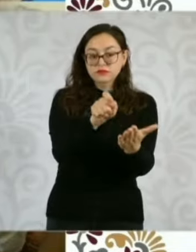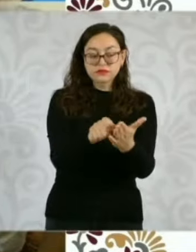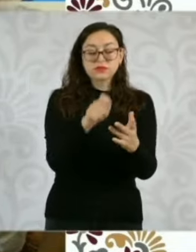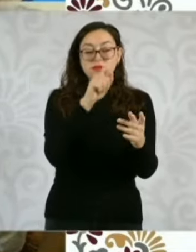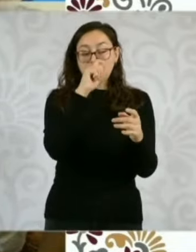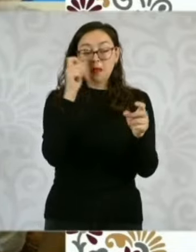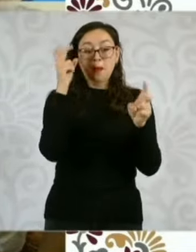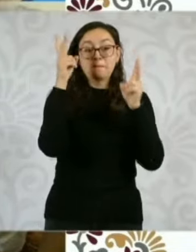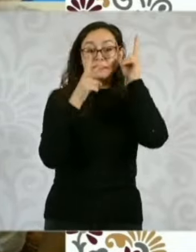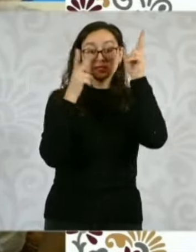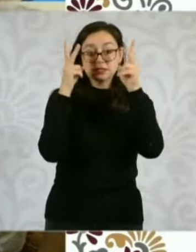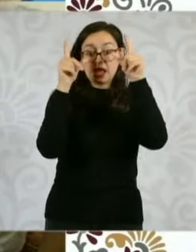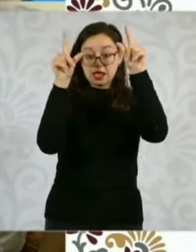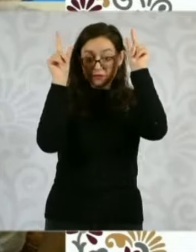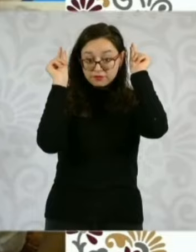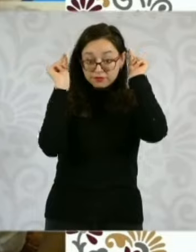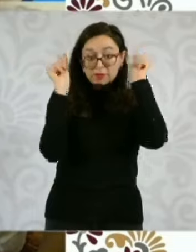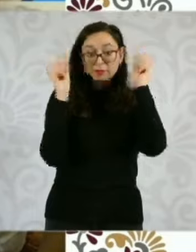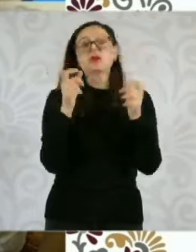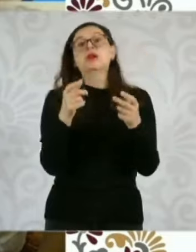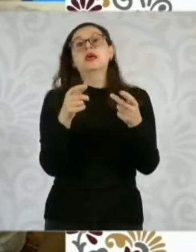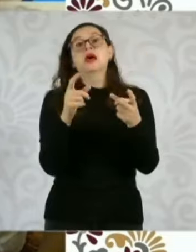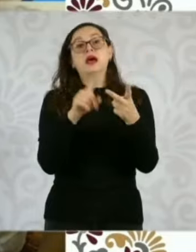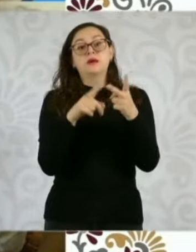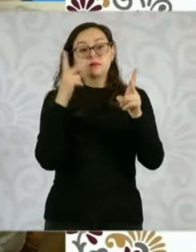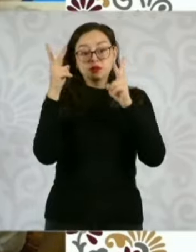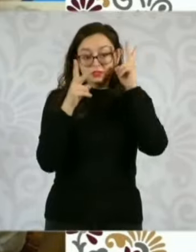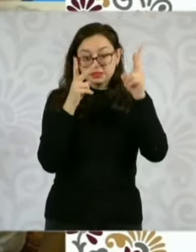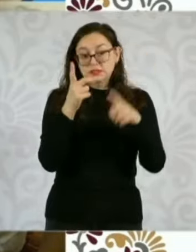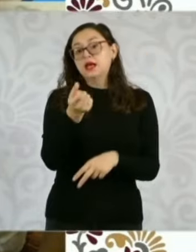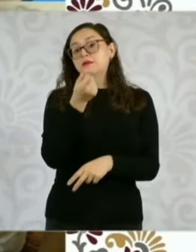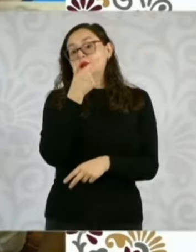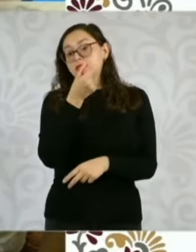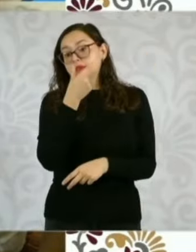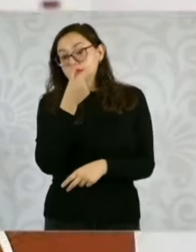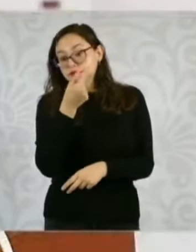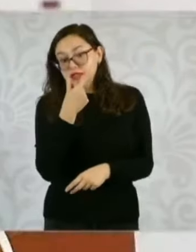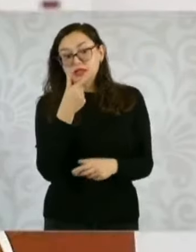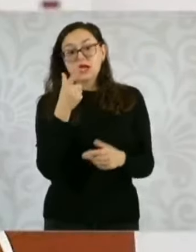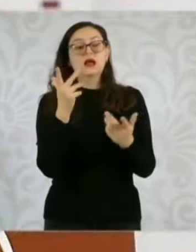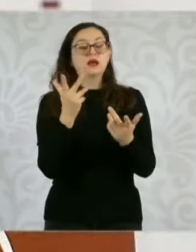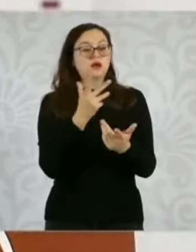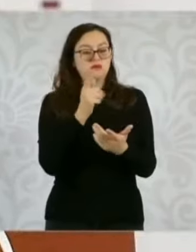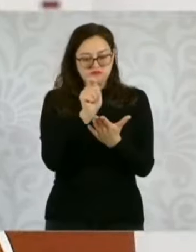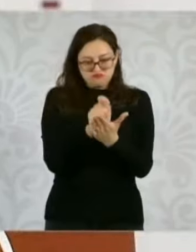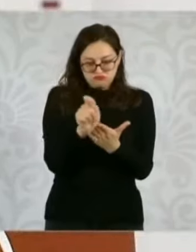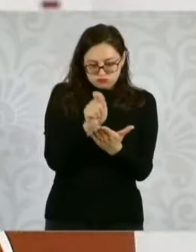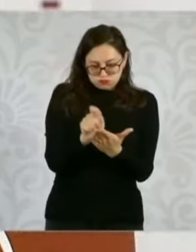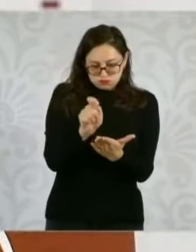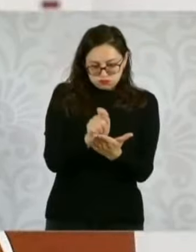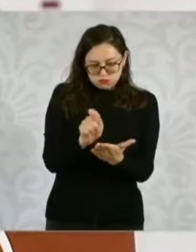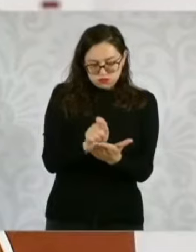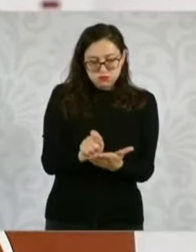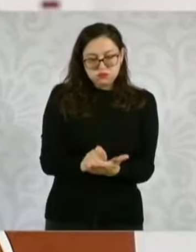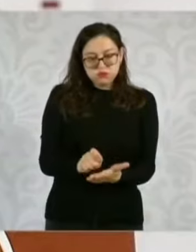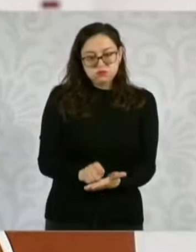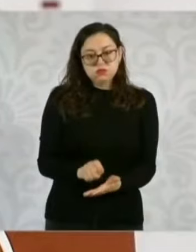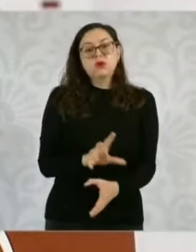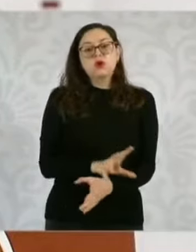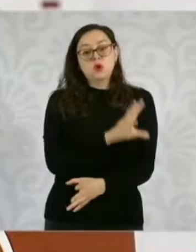las enfermeras, pero también de los tratamientos, y ellas serán las responsables de llevar el control del